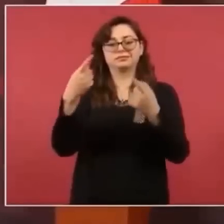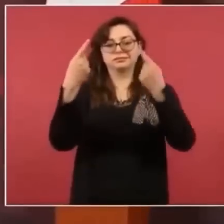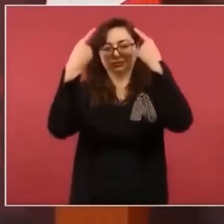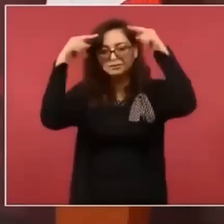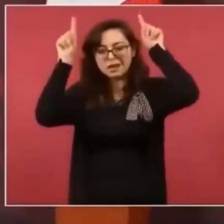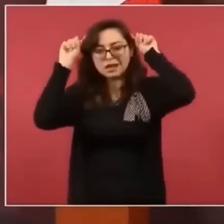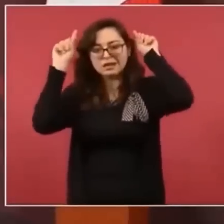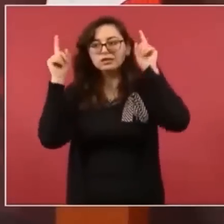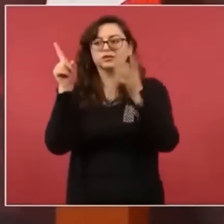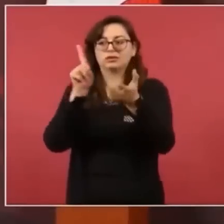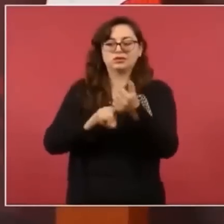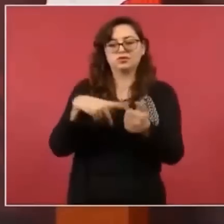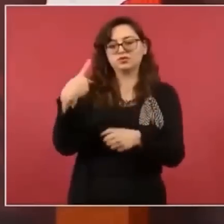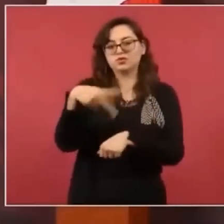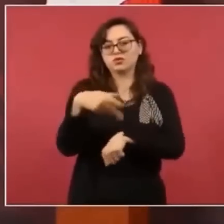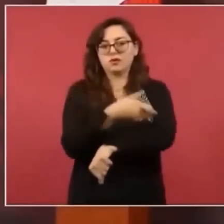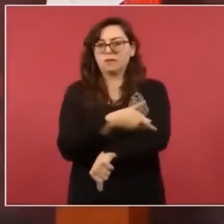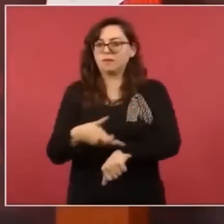tiempo